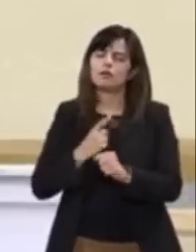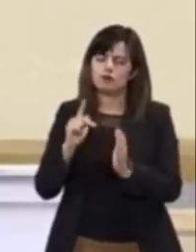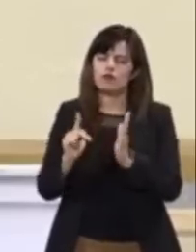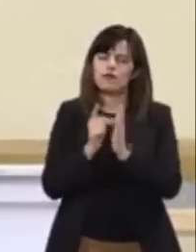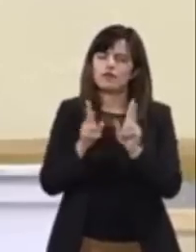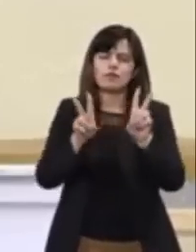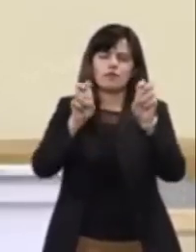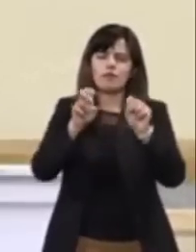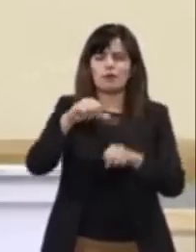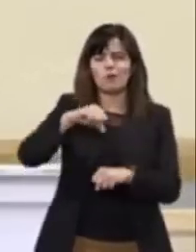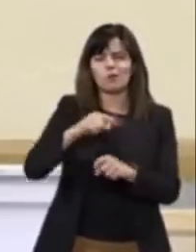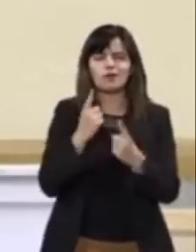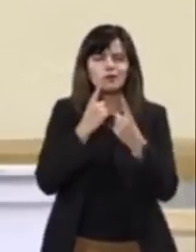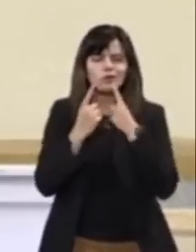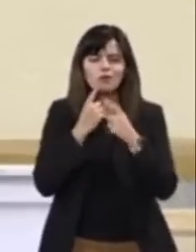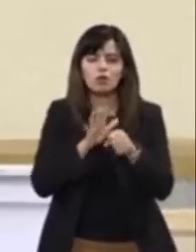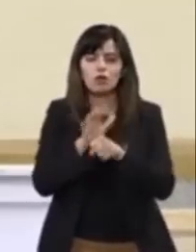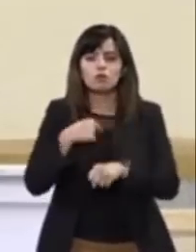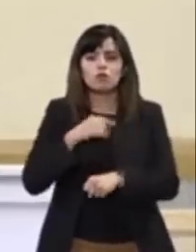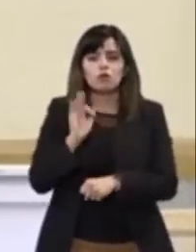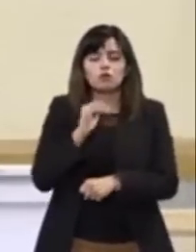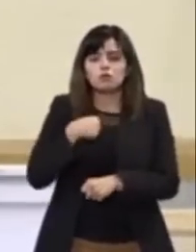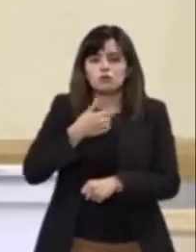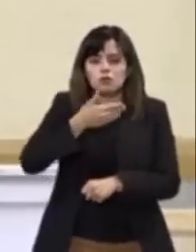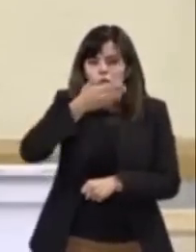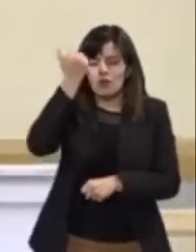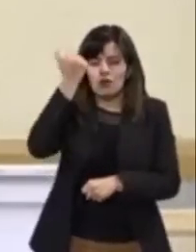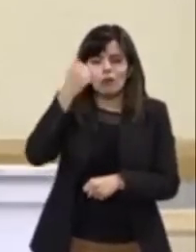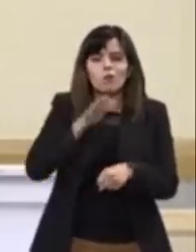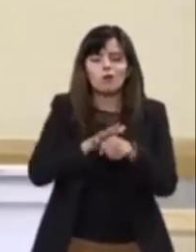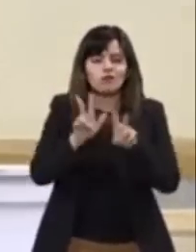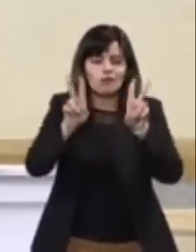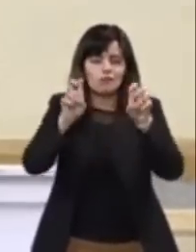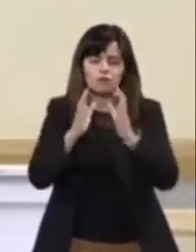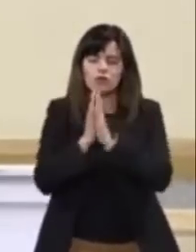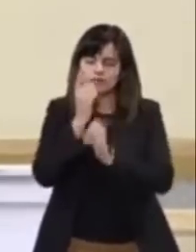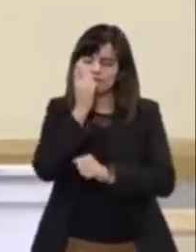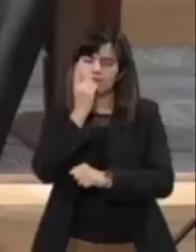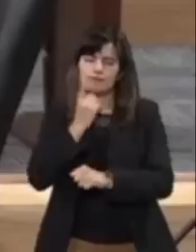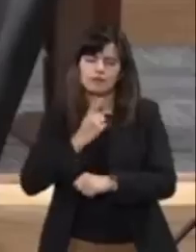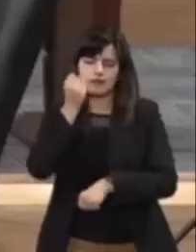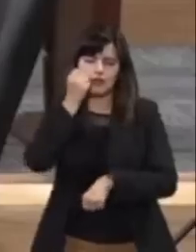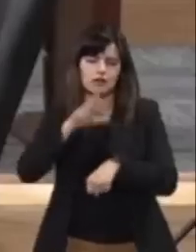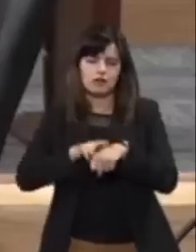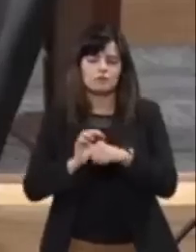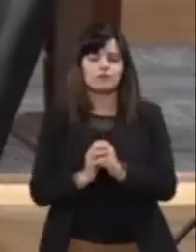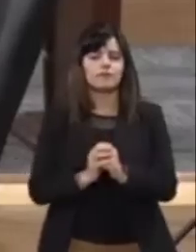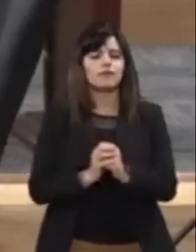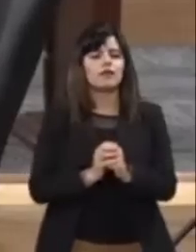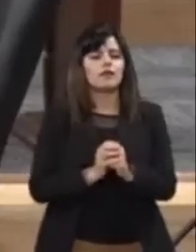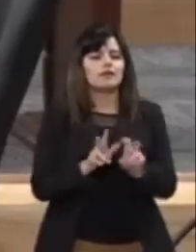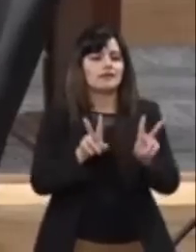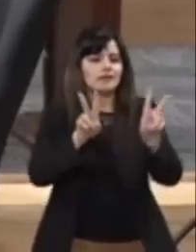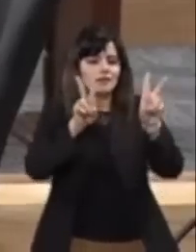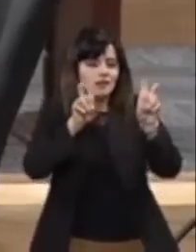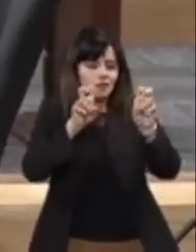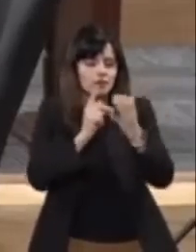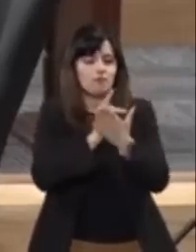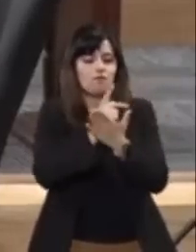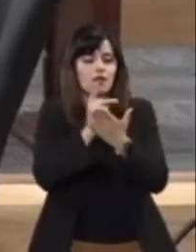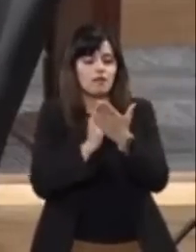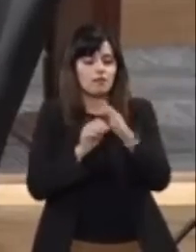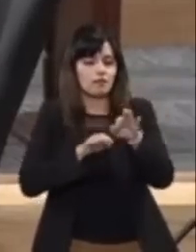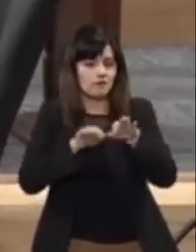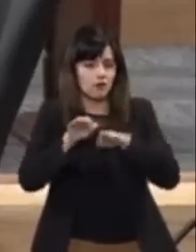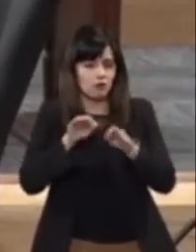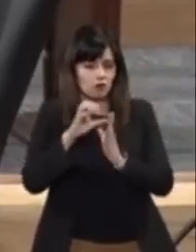parece que me perdí yo del orden del día. ¿Cuál es el tema que nos ocupa en estos momentos? Por favor. es el relativo al plan de trabajo y